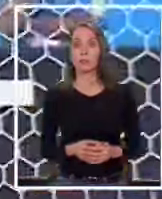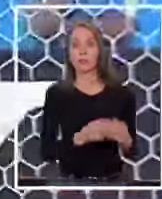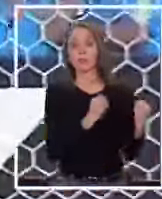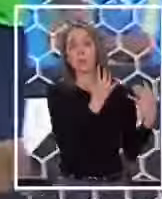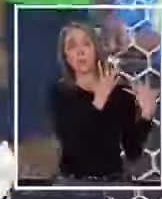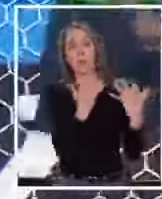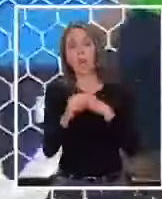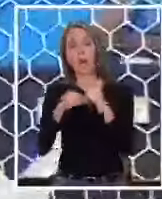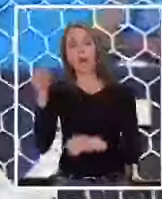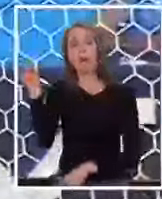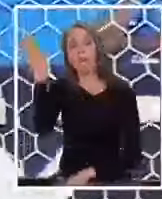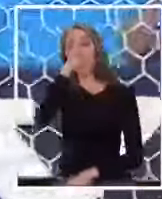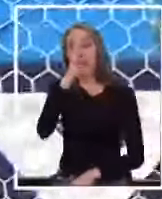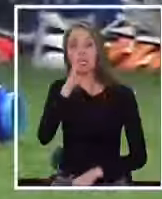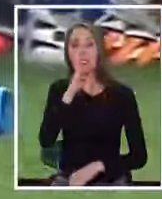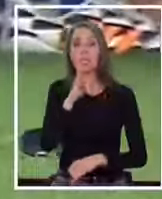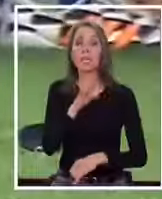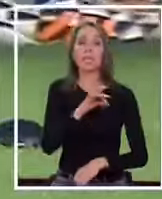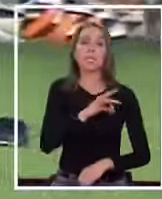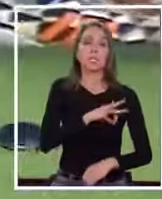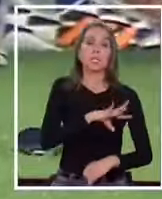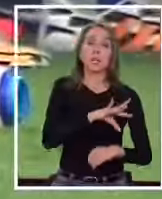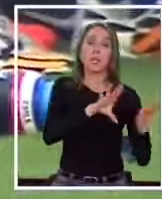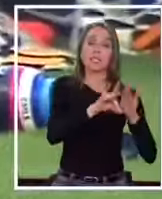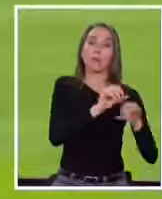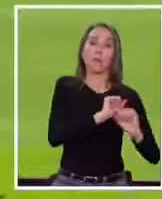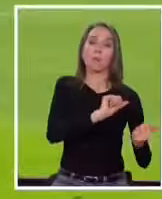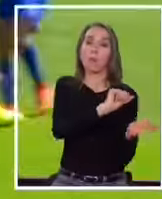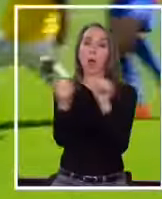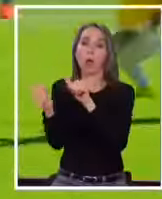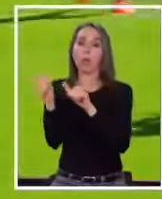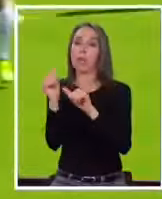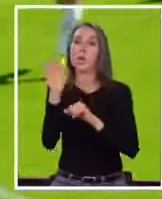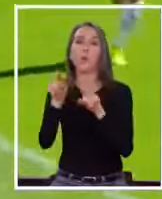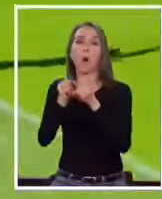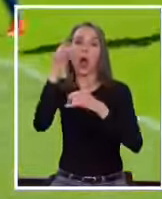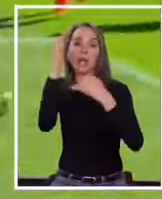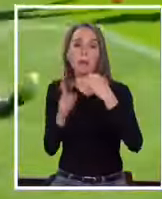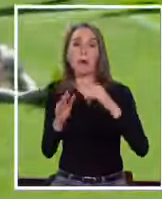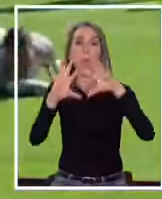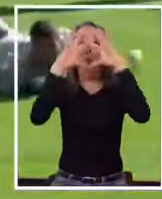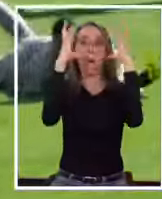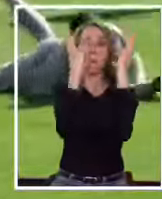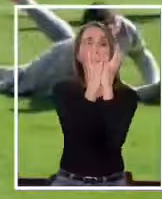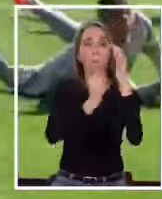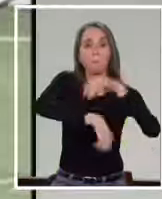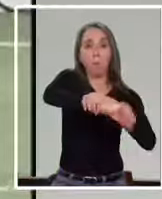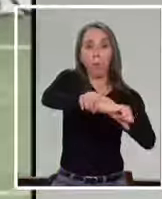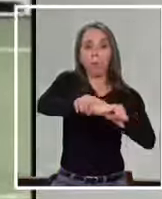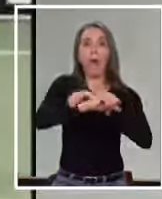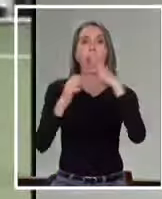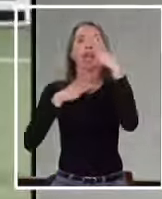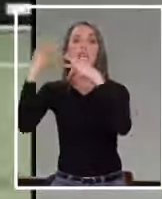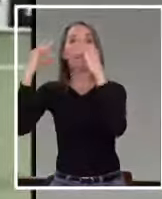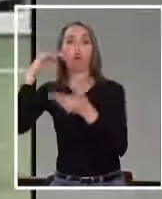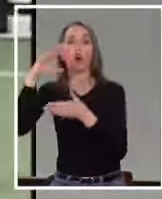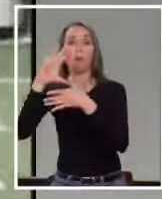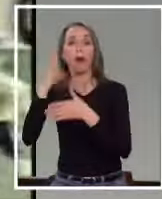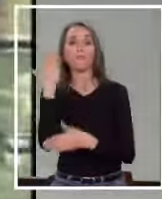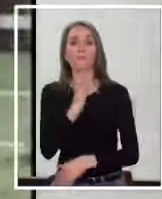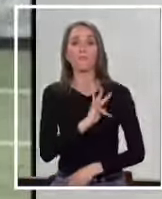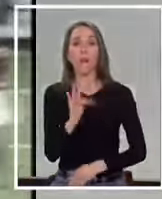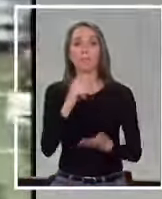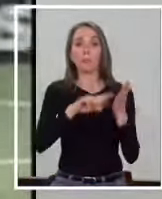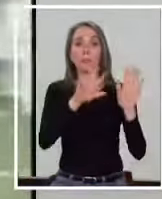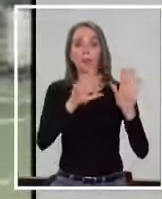Décadas el scratch ha sido el enemigo a vencer para la selección, ya sea en mundiales, clasificatorias o Copa América. Ocurrió en Francia 98 con